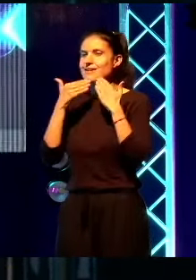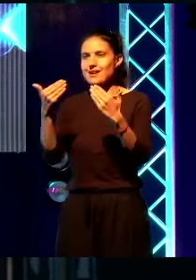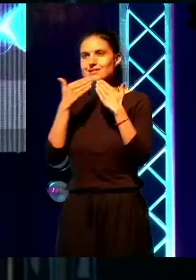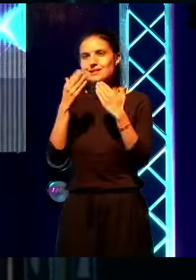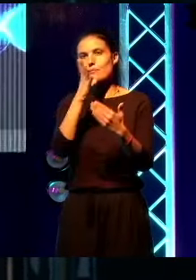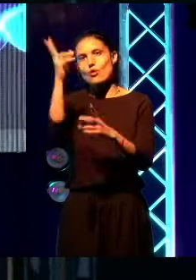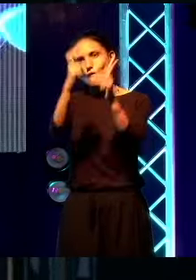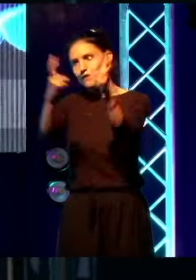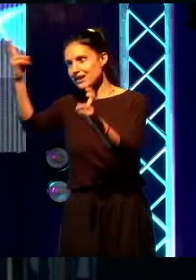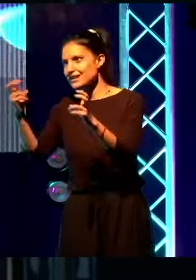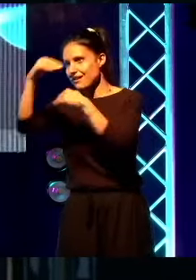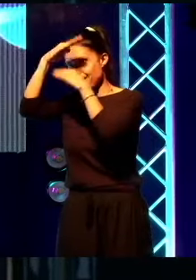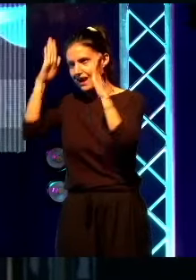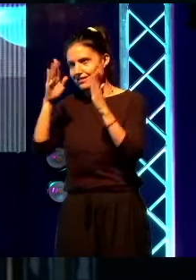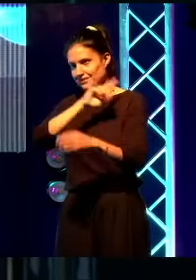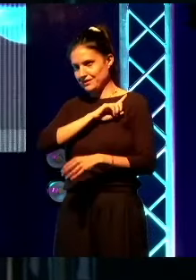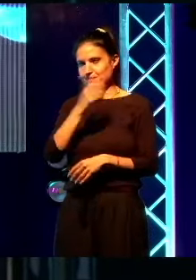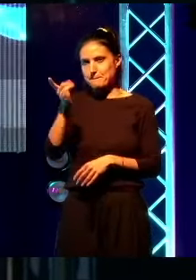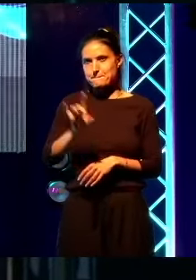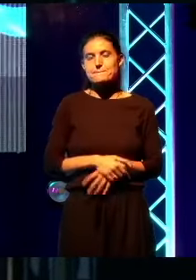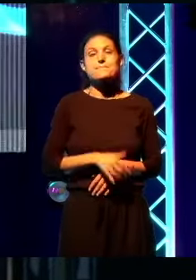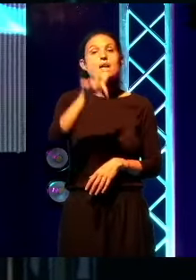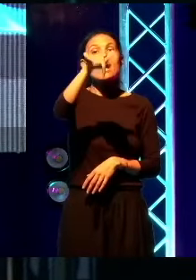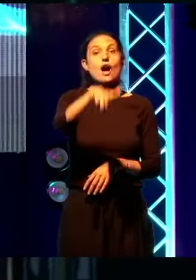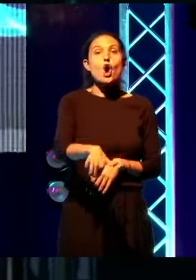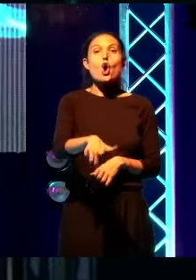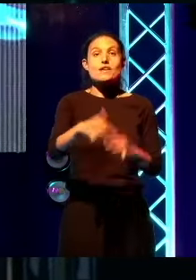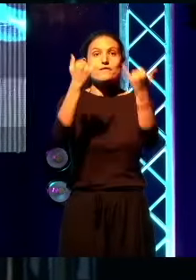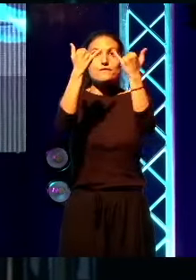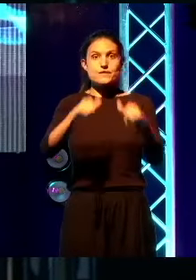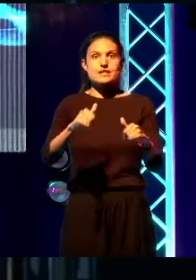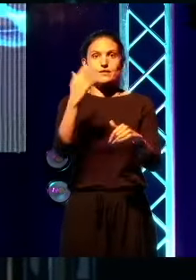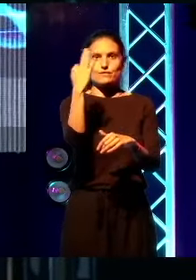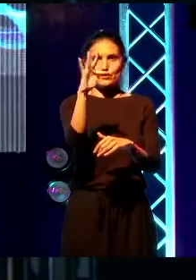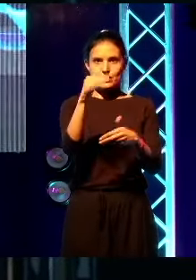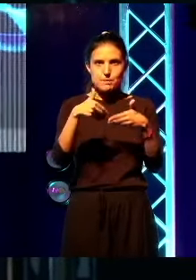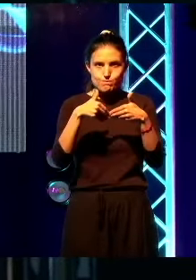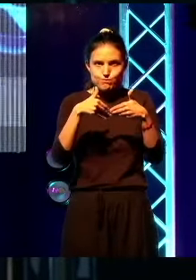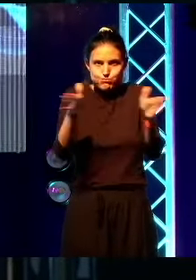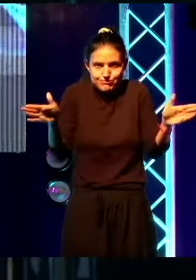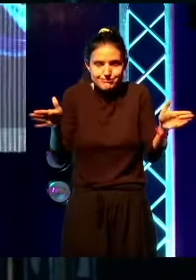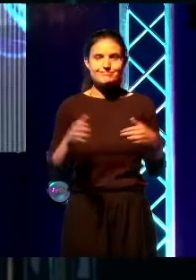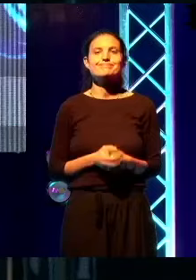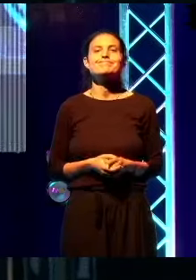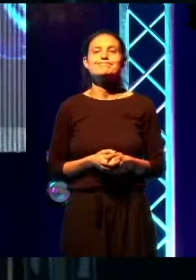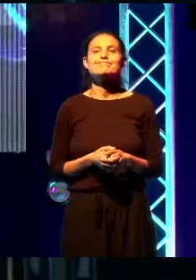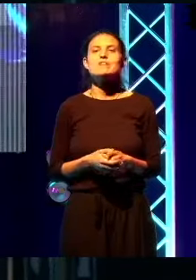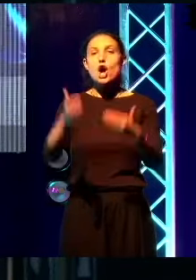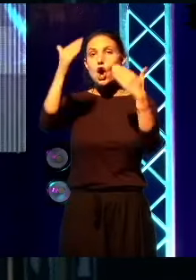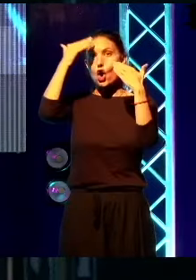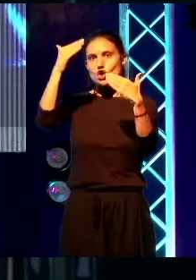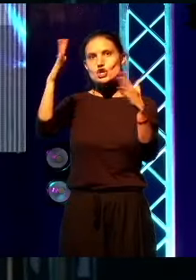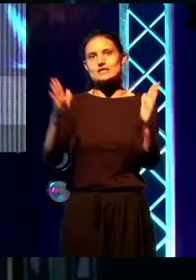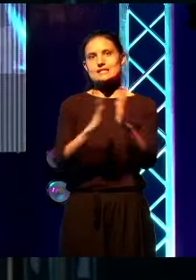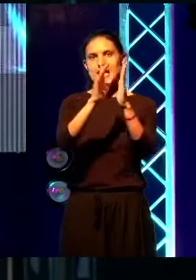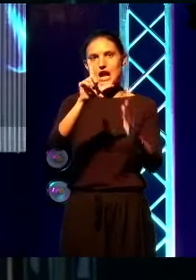presencia y su atención. Hoy comienzan las fiestas de la frontera. En honor a San Lorenzo y